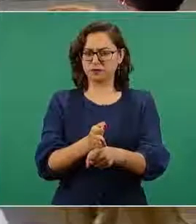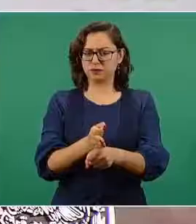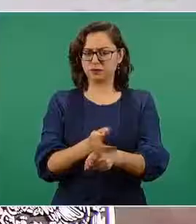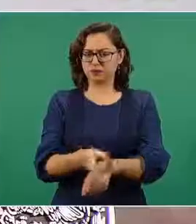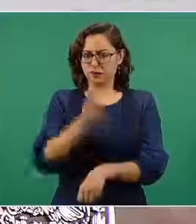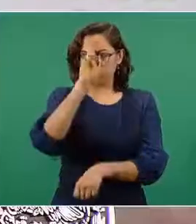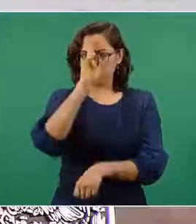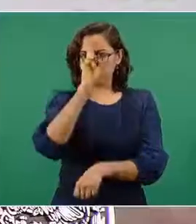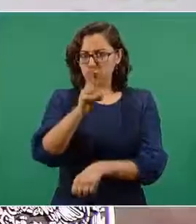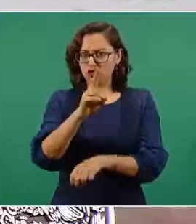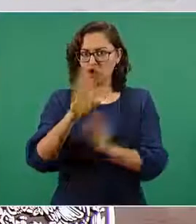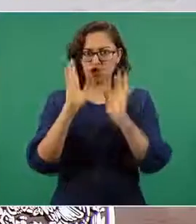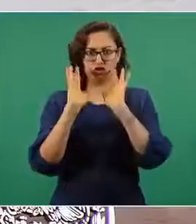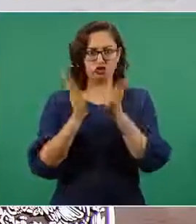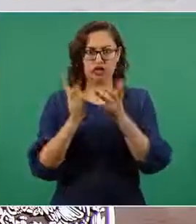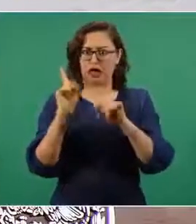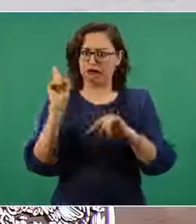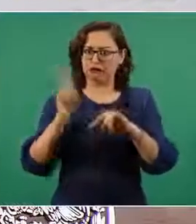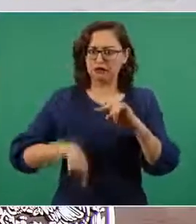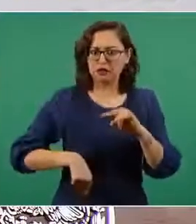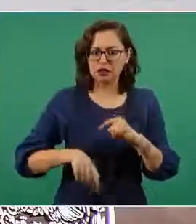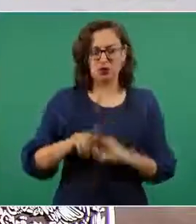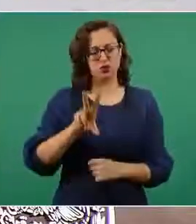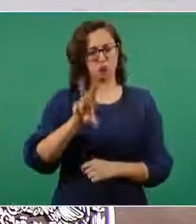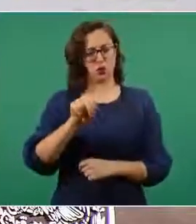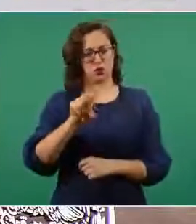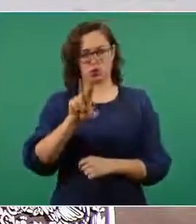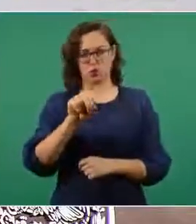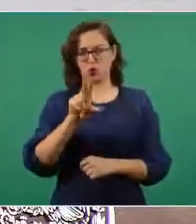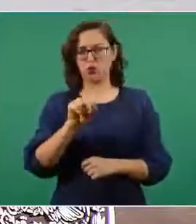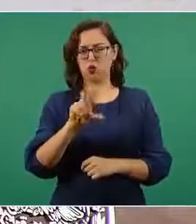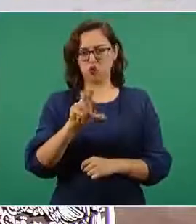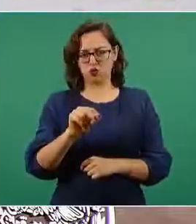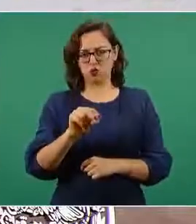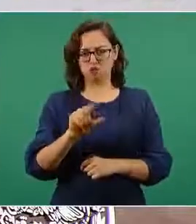de tajo la importación, sino